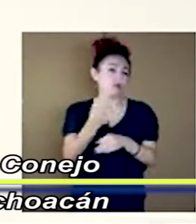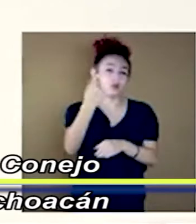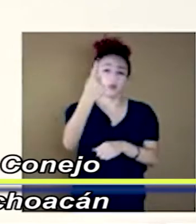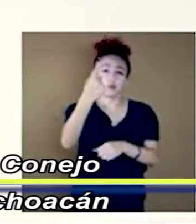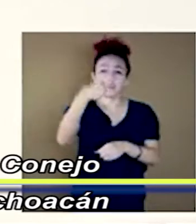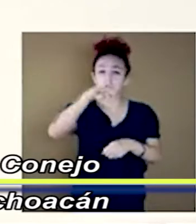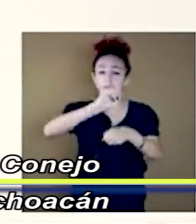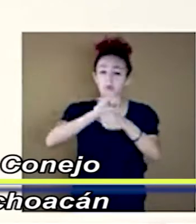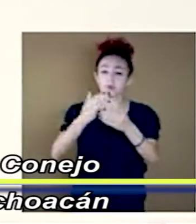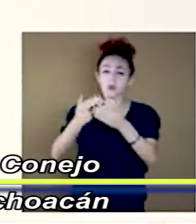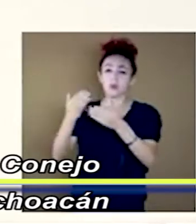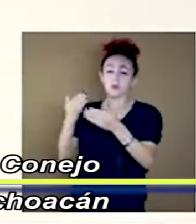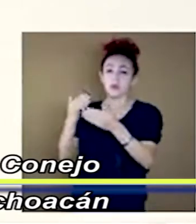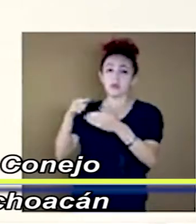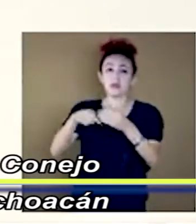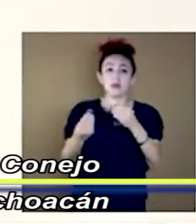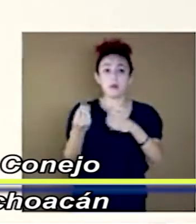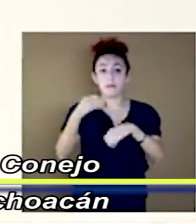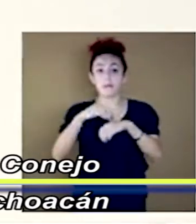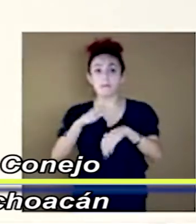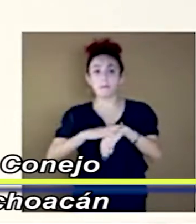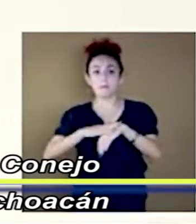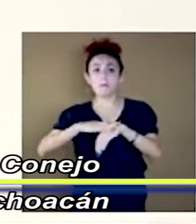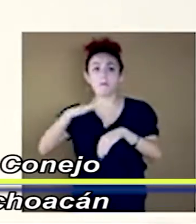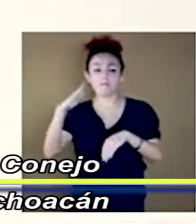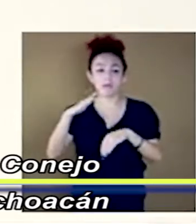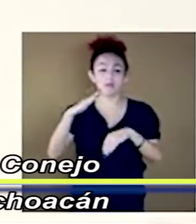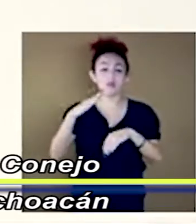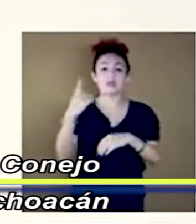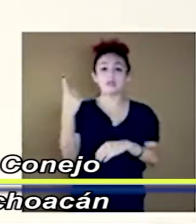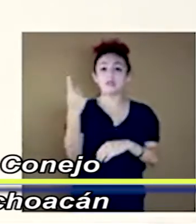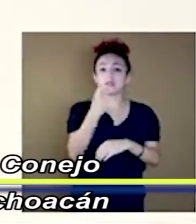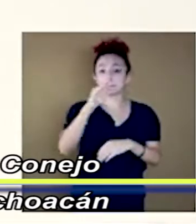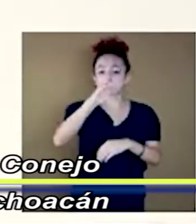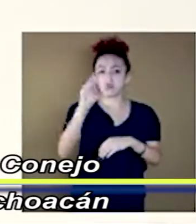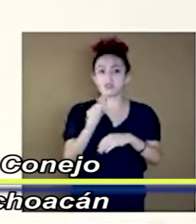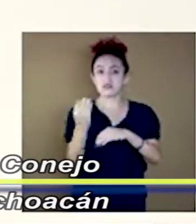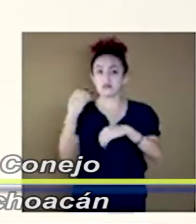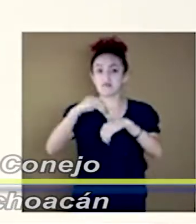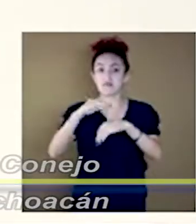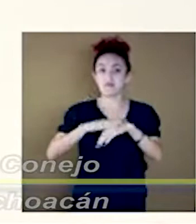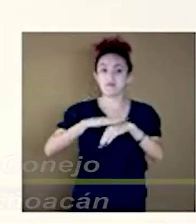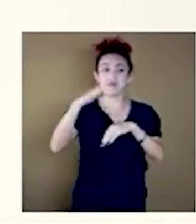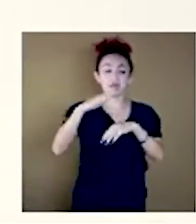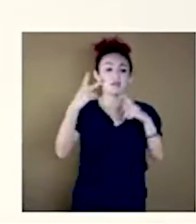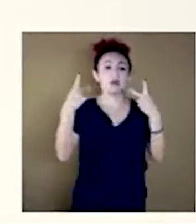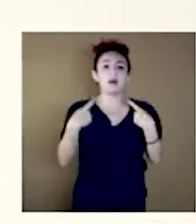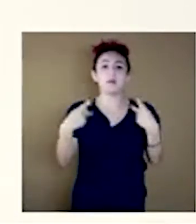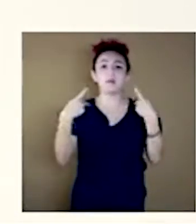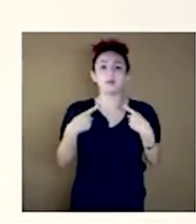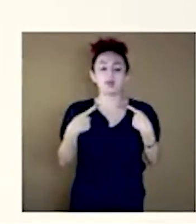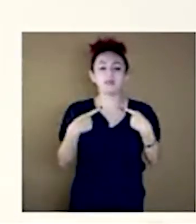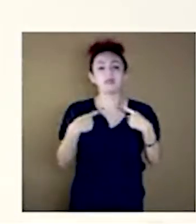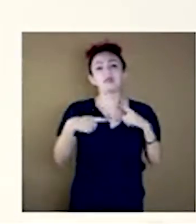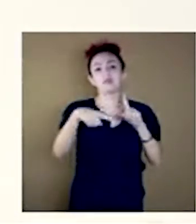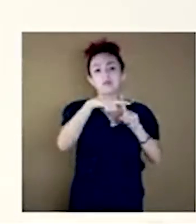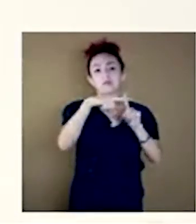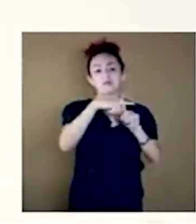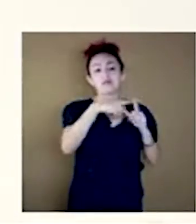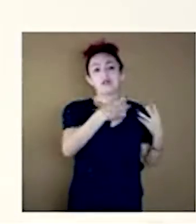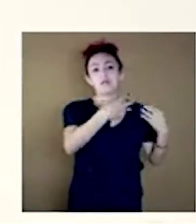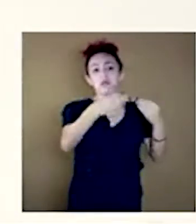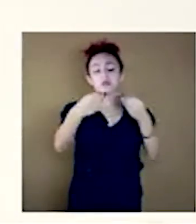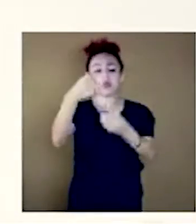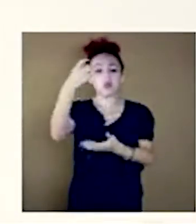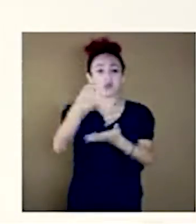se incrementó más del 100% el número de personas positivas solamente